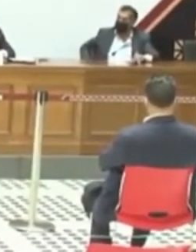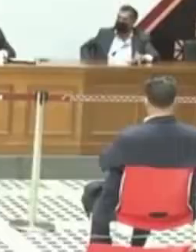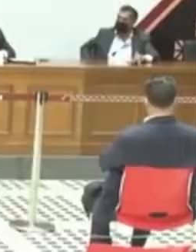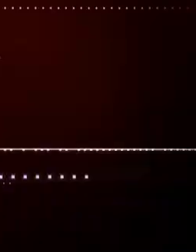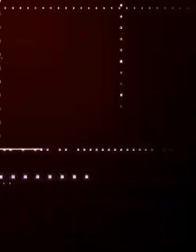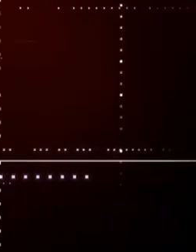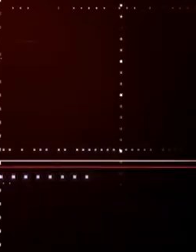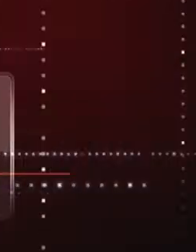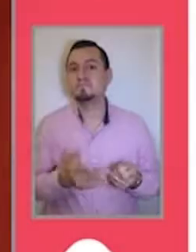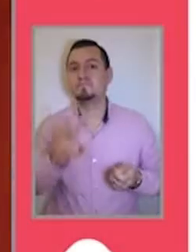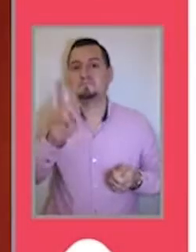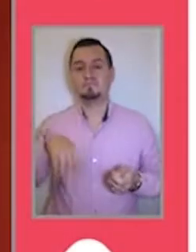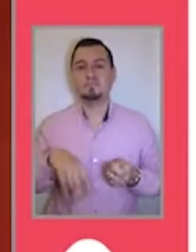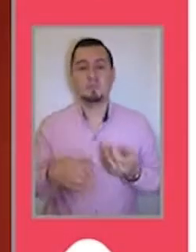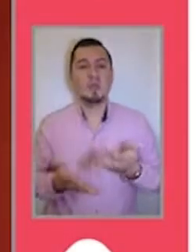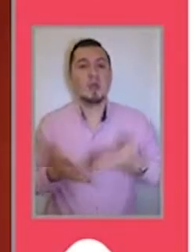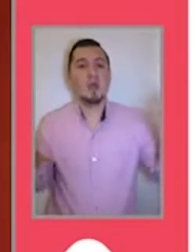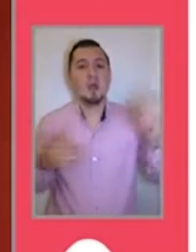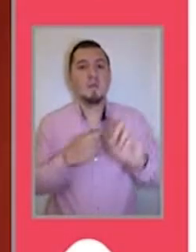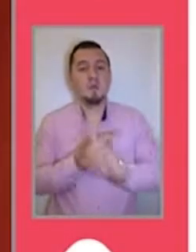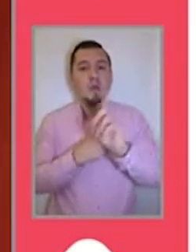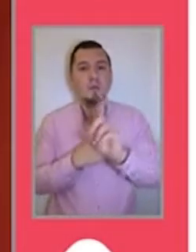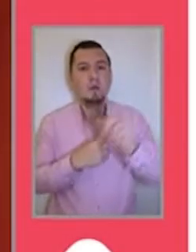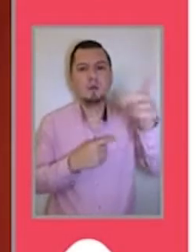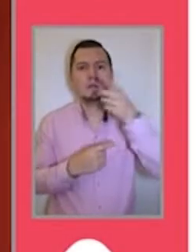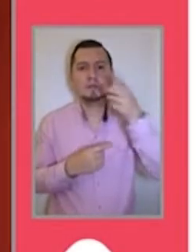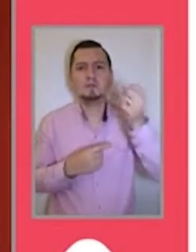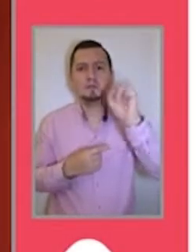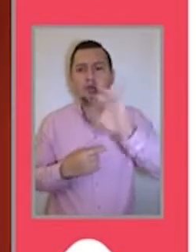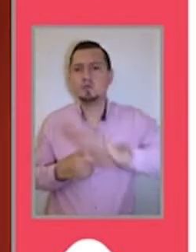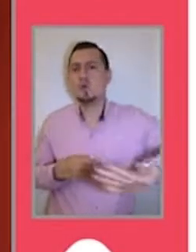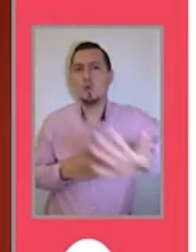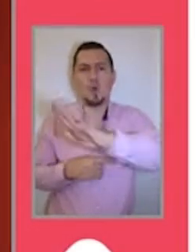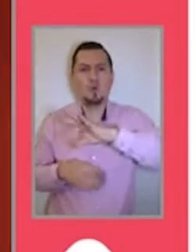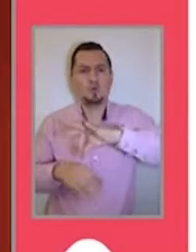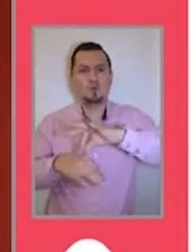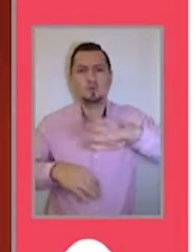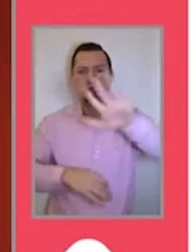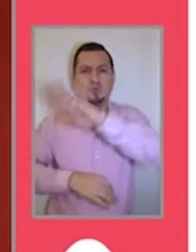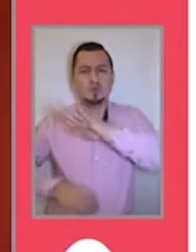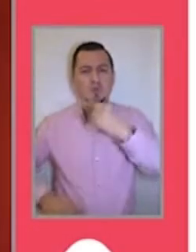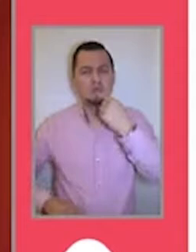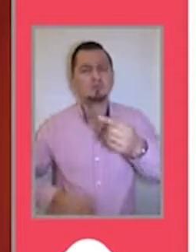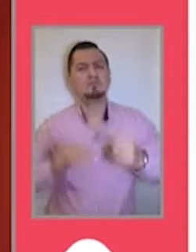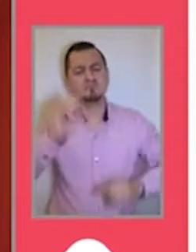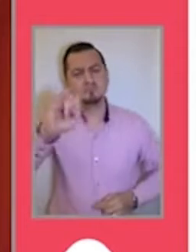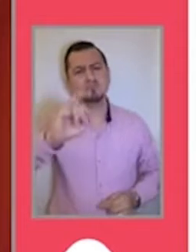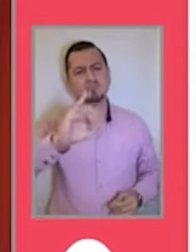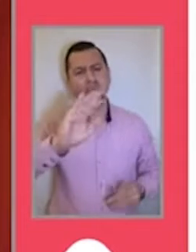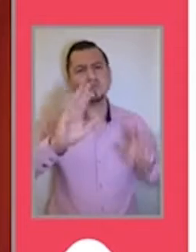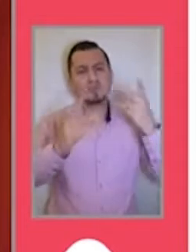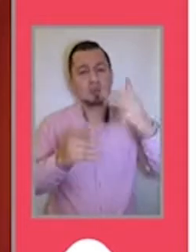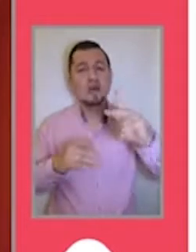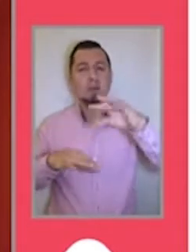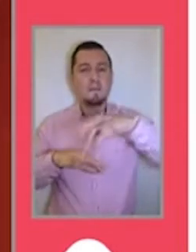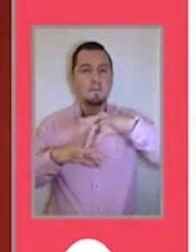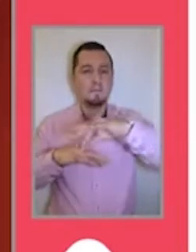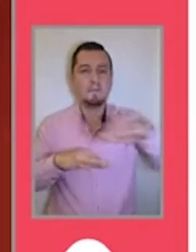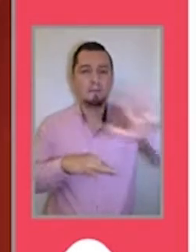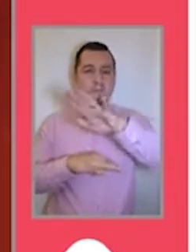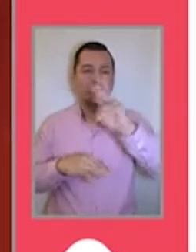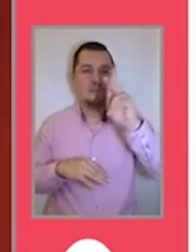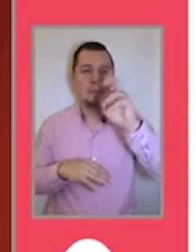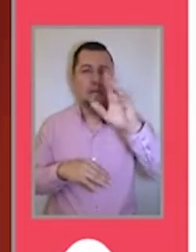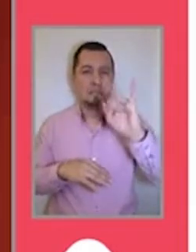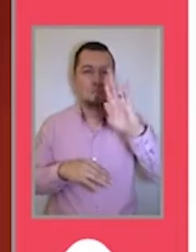de jalisco presidente se comprometió delante de todos ustedes lo vieron a resolver el pendiente del peribús de